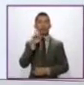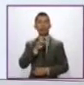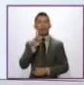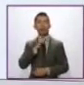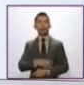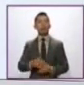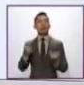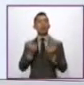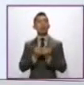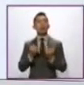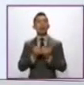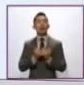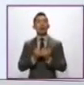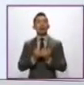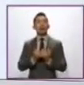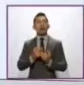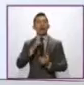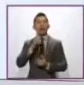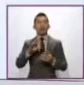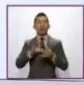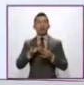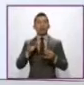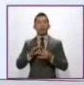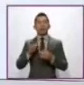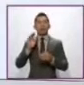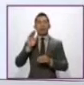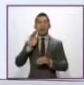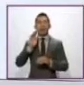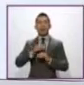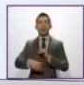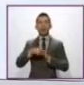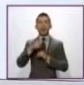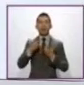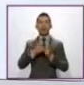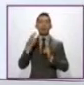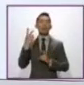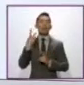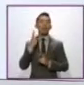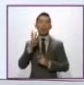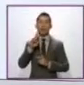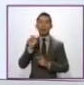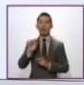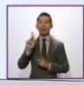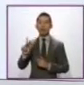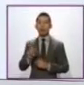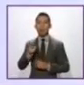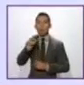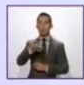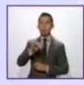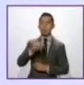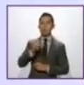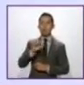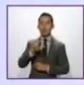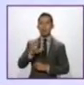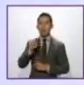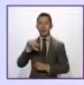Y bueno, cerramos la contrarréplica con el candidato de redes sociales progresistas, Miguel Nava Alvarado. Adelante.